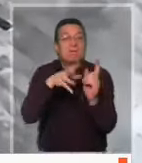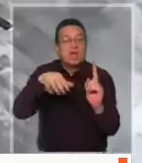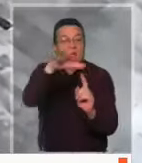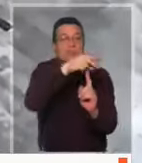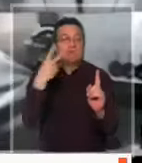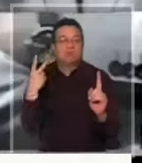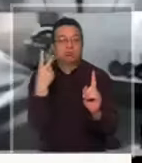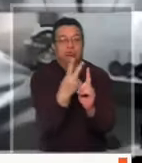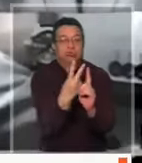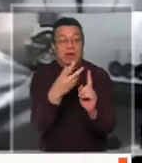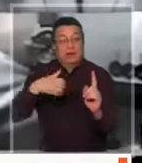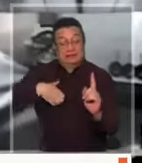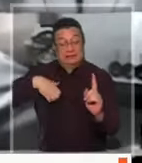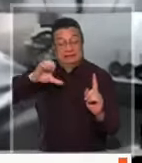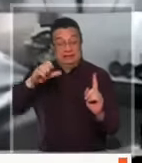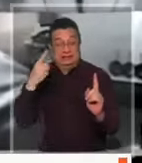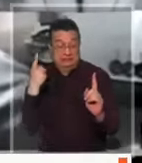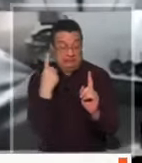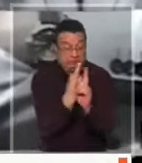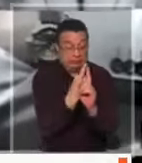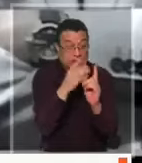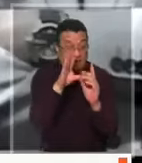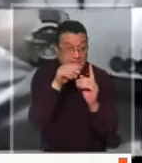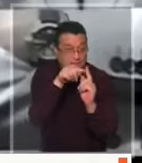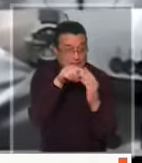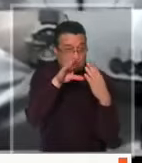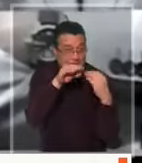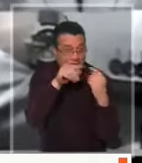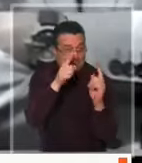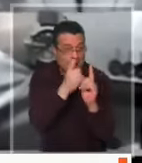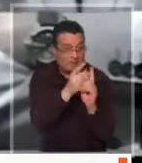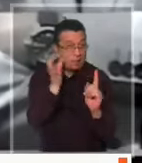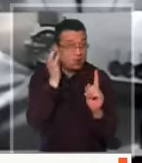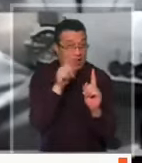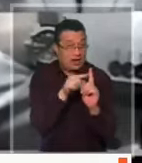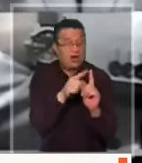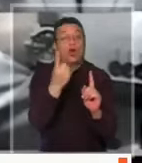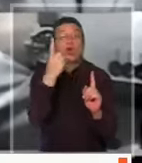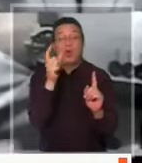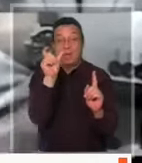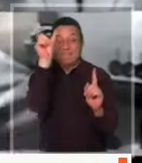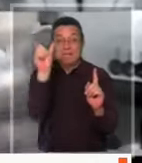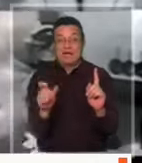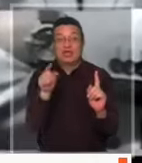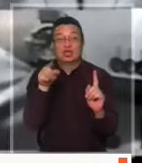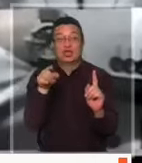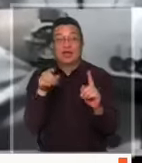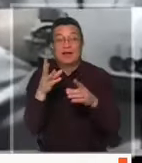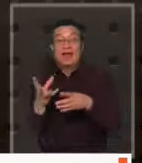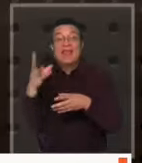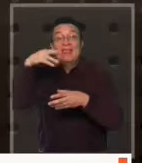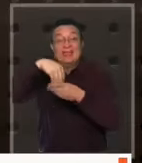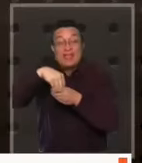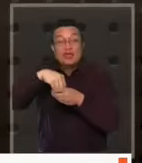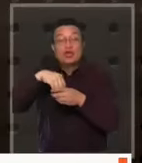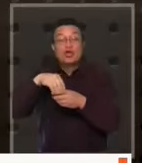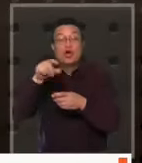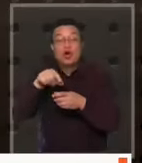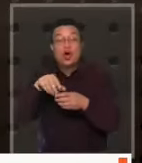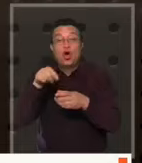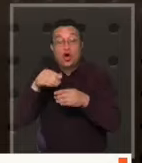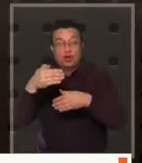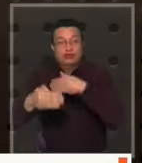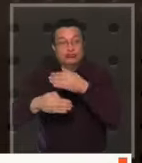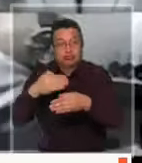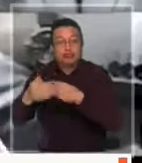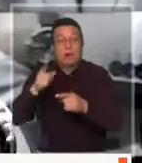primer detective que habló con la víctima fue una persona dentro del curso de estas